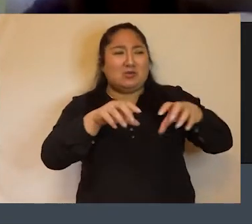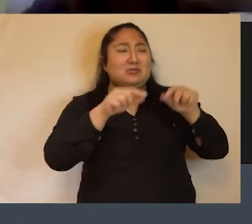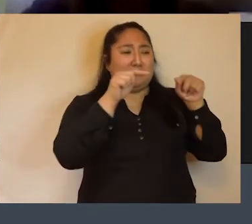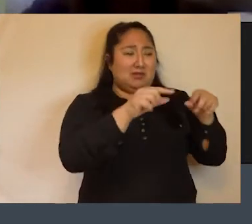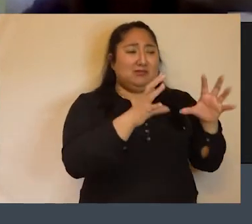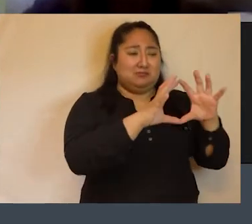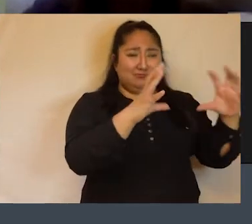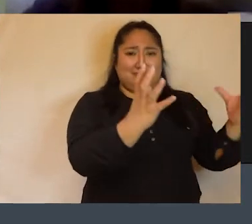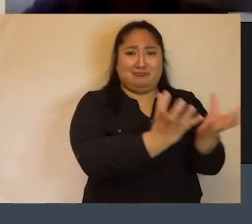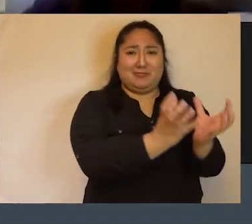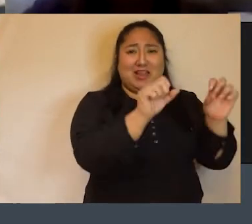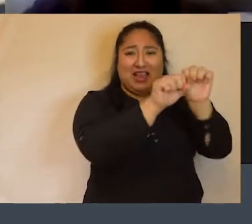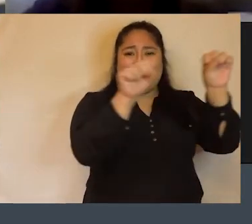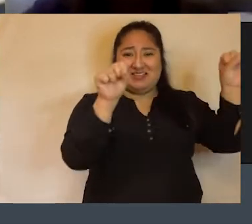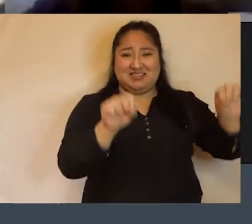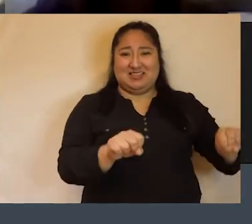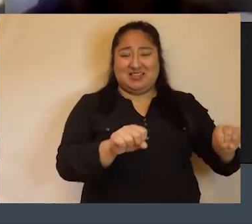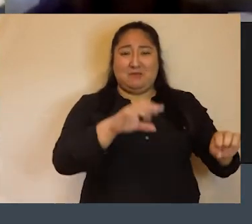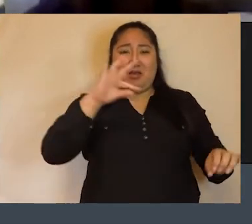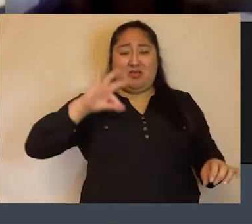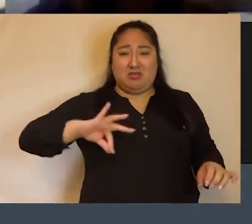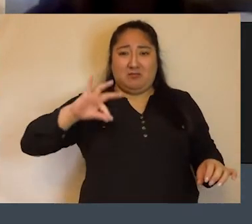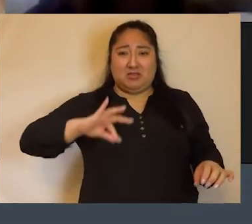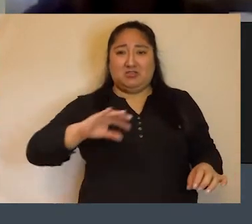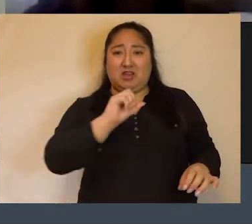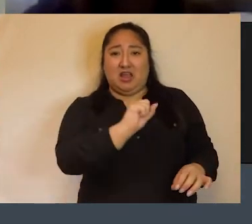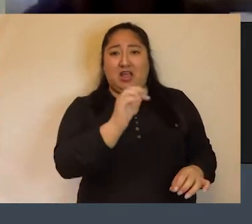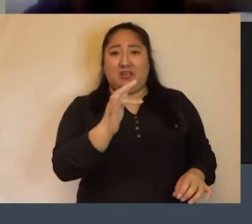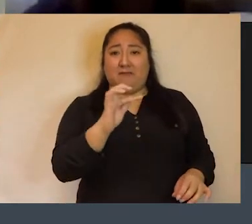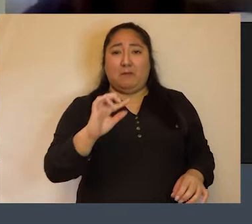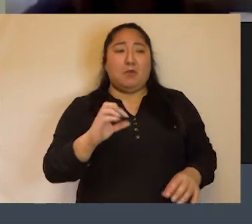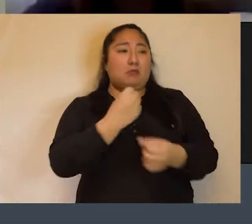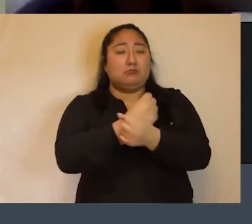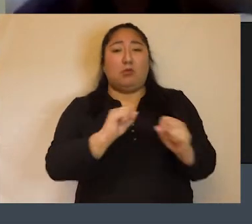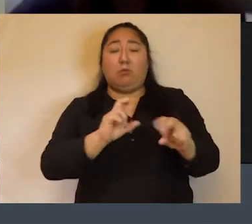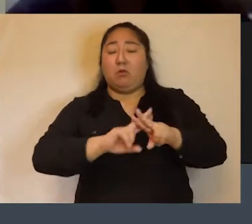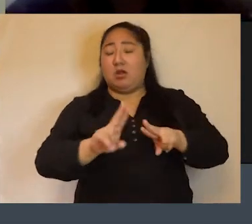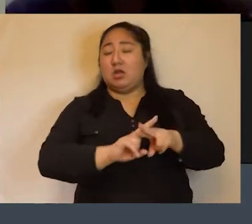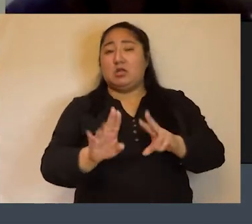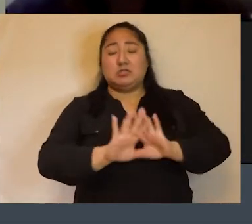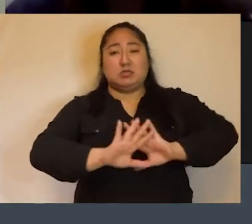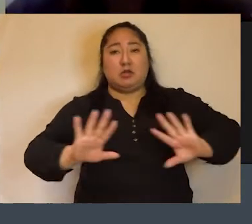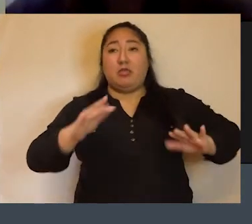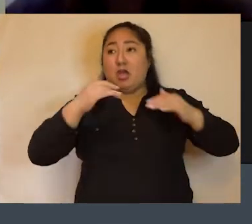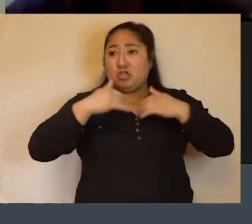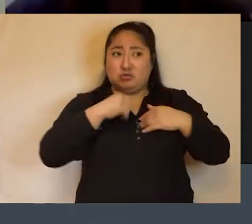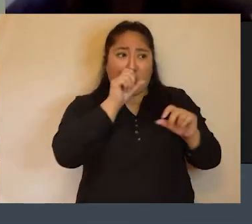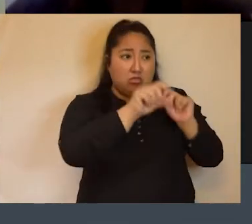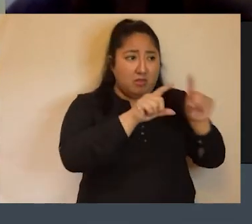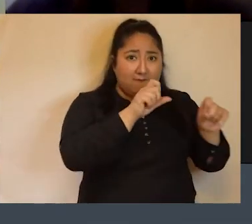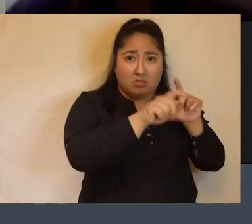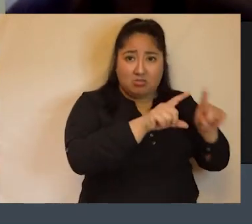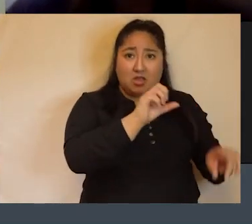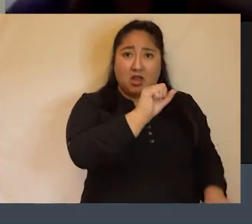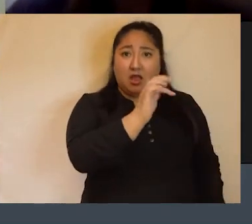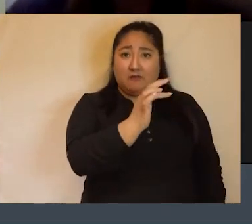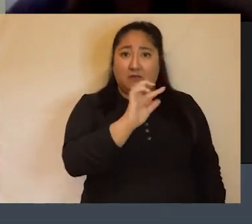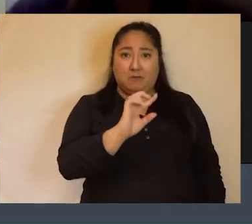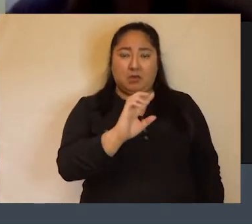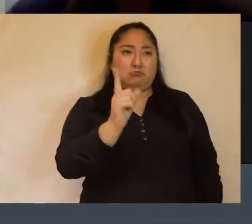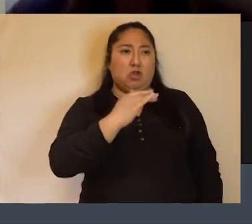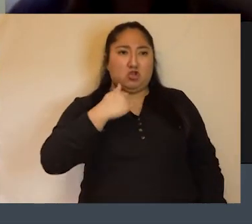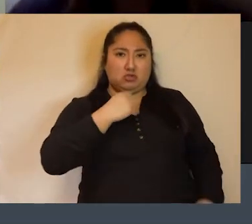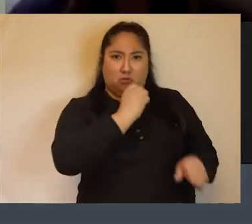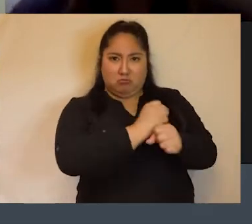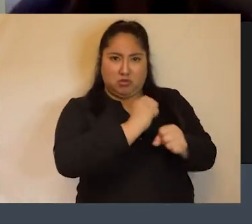que están involucrados en el sistema de pensiones que las AFPs no pueden hacer nada al respecto. Yo no estoy aquí para defender la AFP,